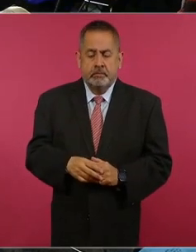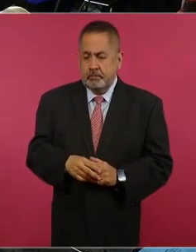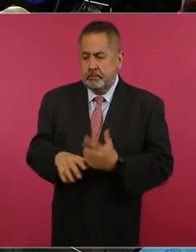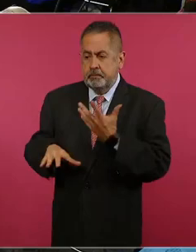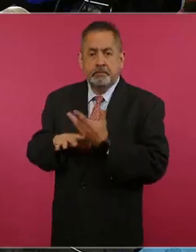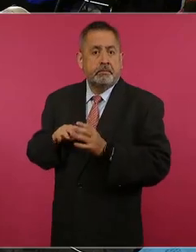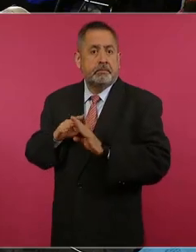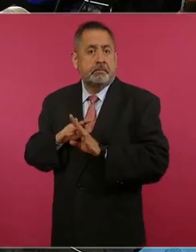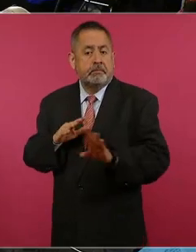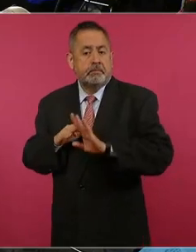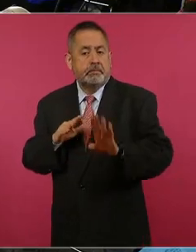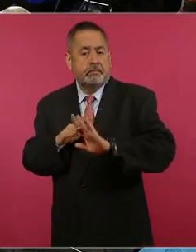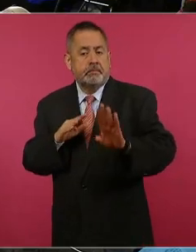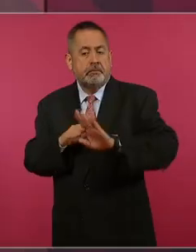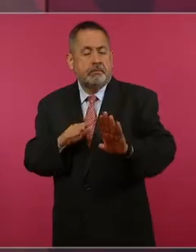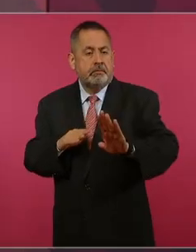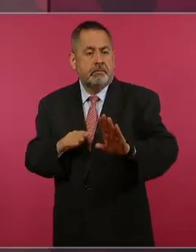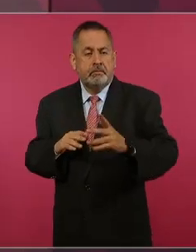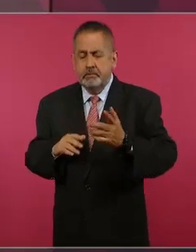migración,